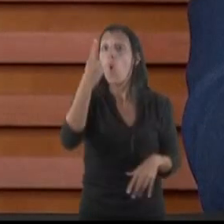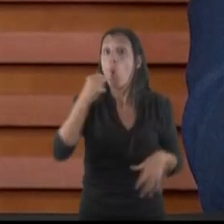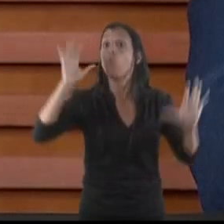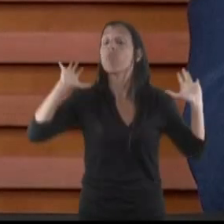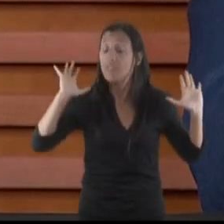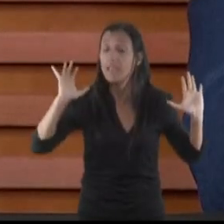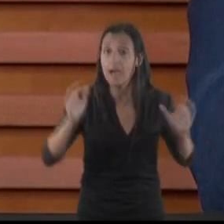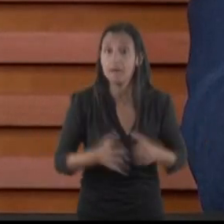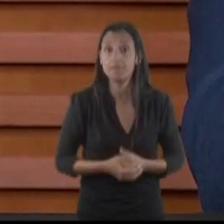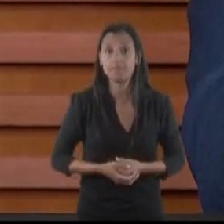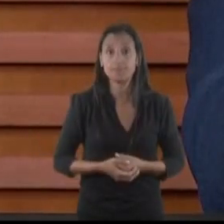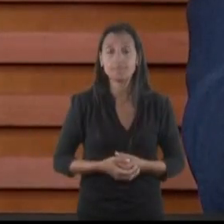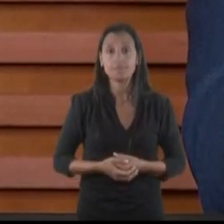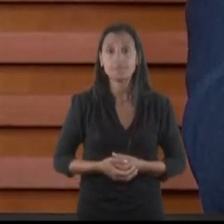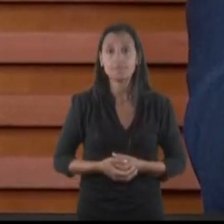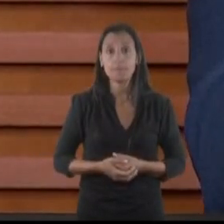día,